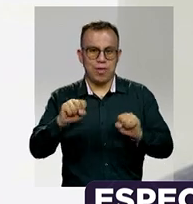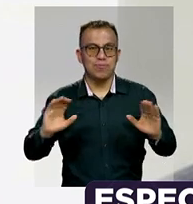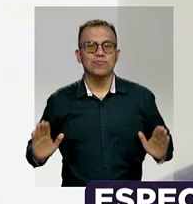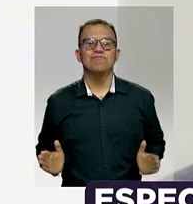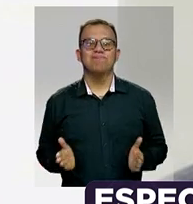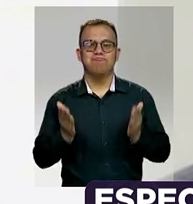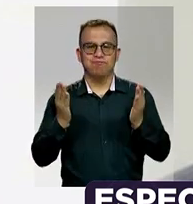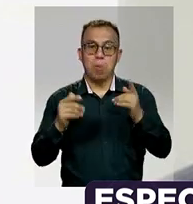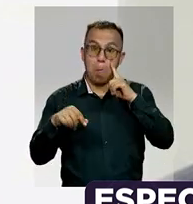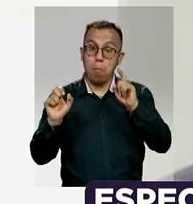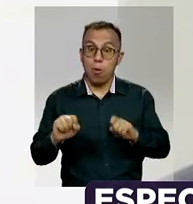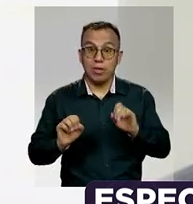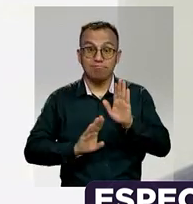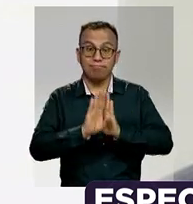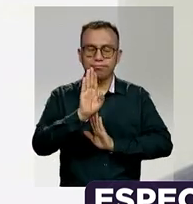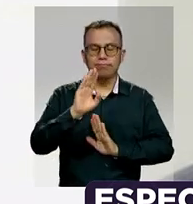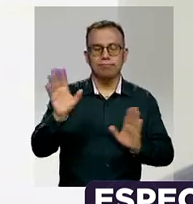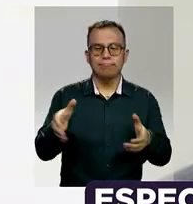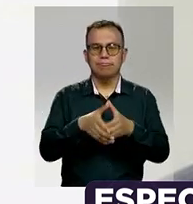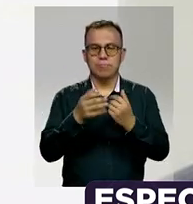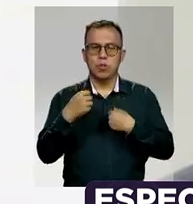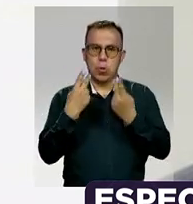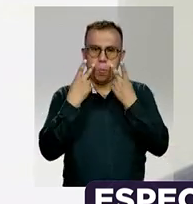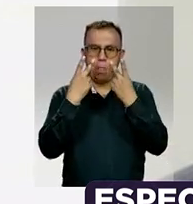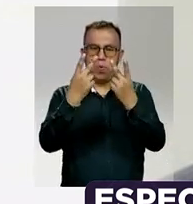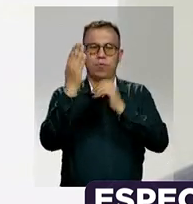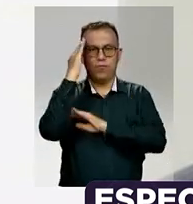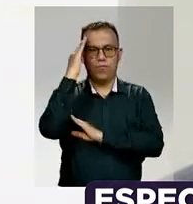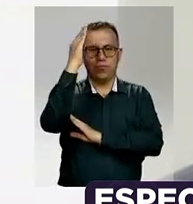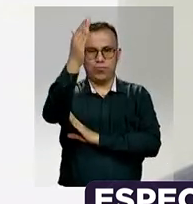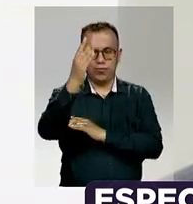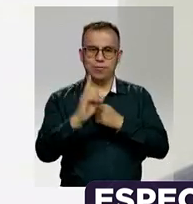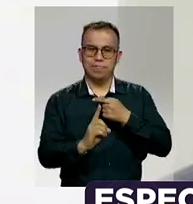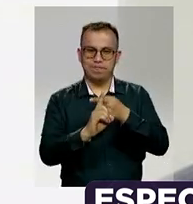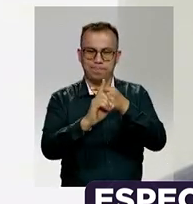que podemos salir adelante y volver a mirar el futuro con optimismo. Adelante y ánimo.